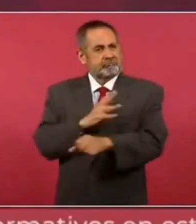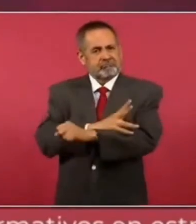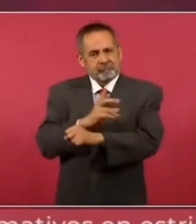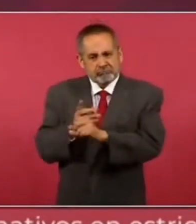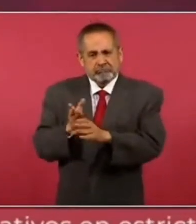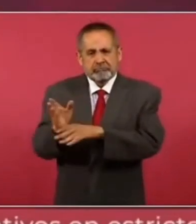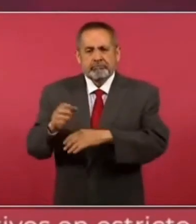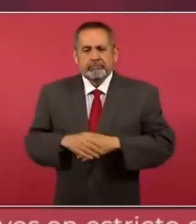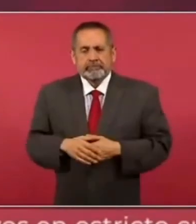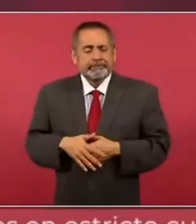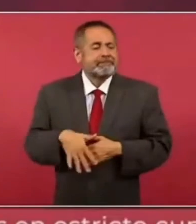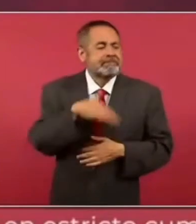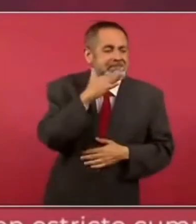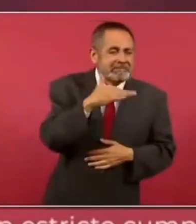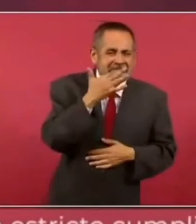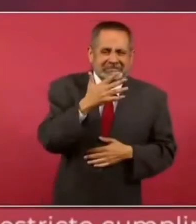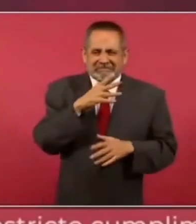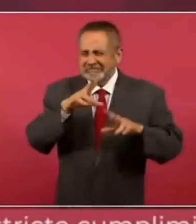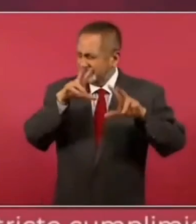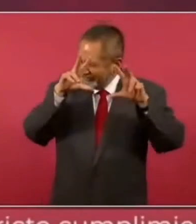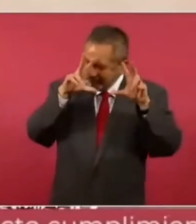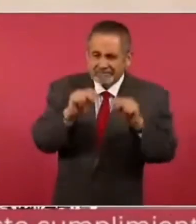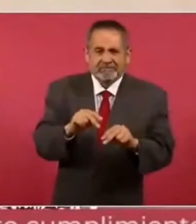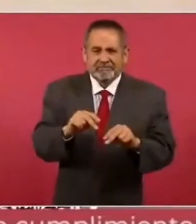No permitir la corrupción.